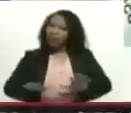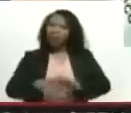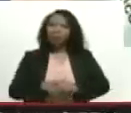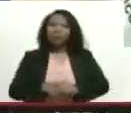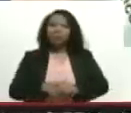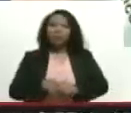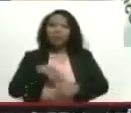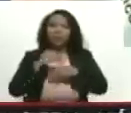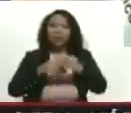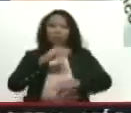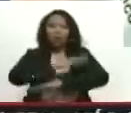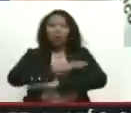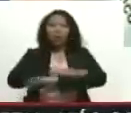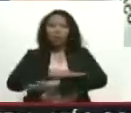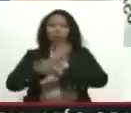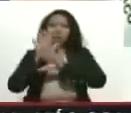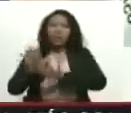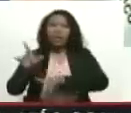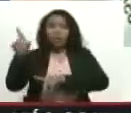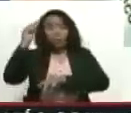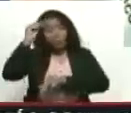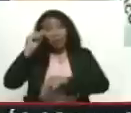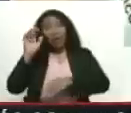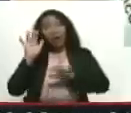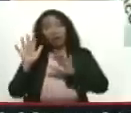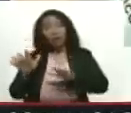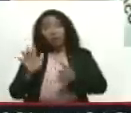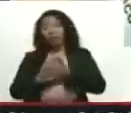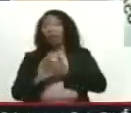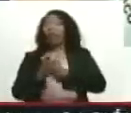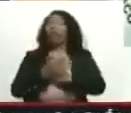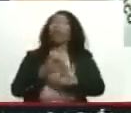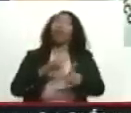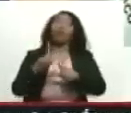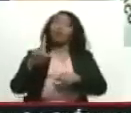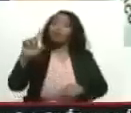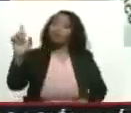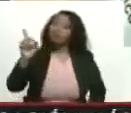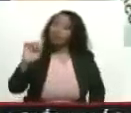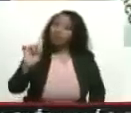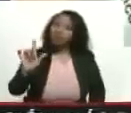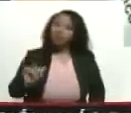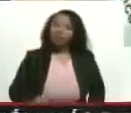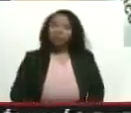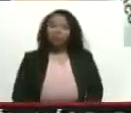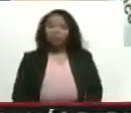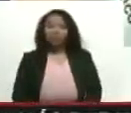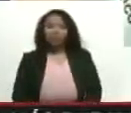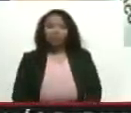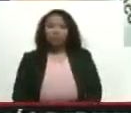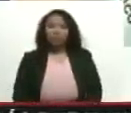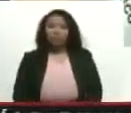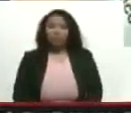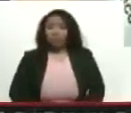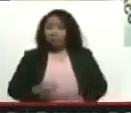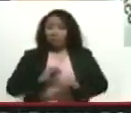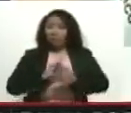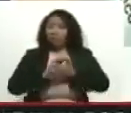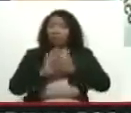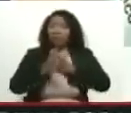hacer acciones como esta, pensar que eso va a pasar así impunemente. No, no va a pasar